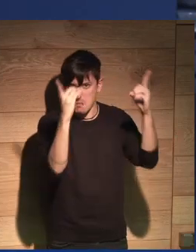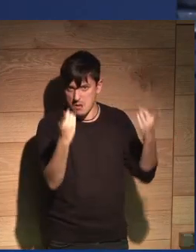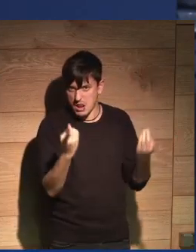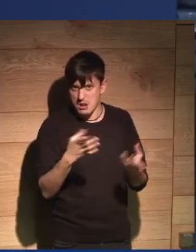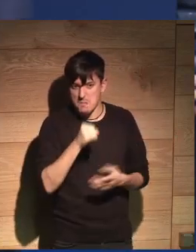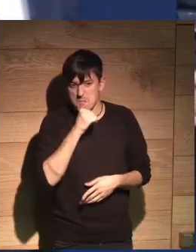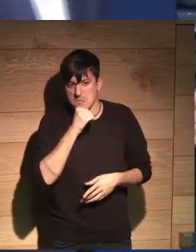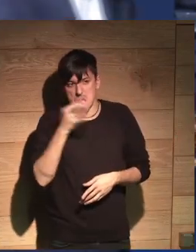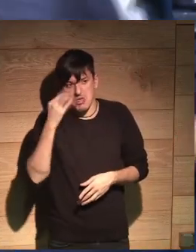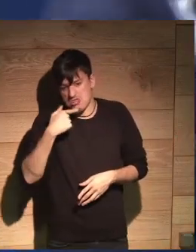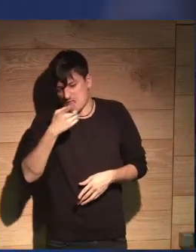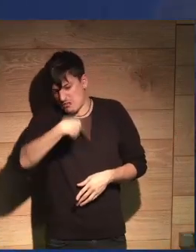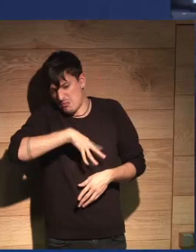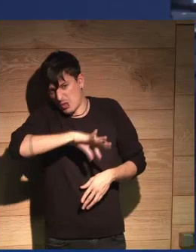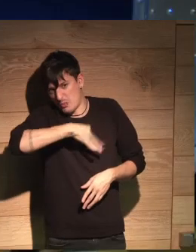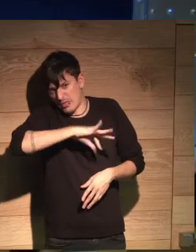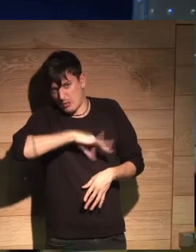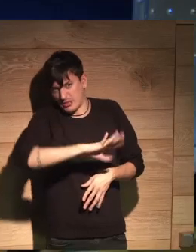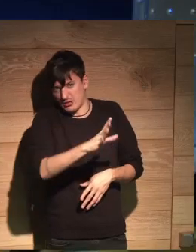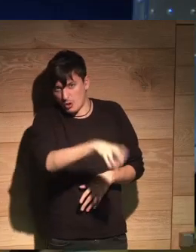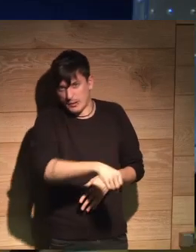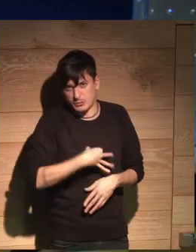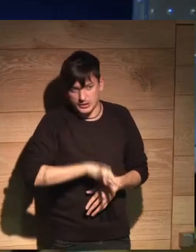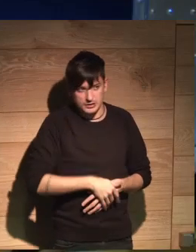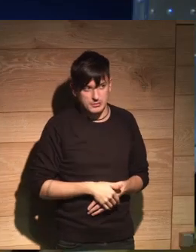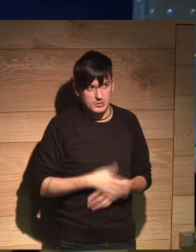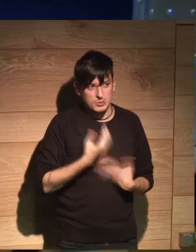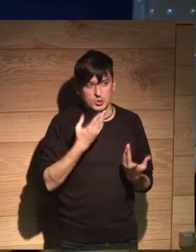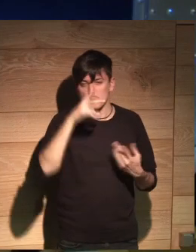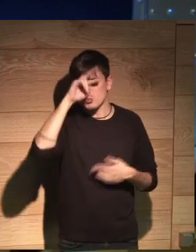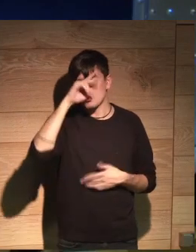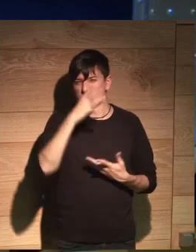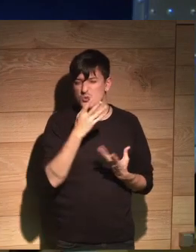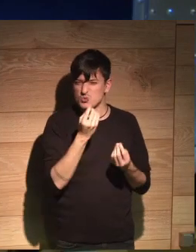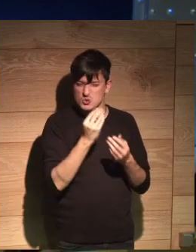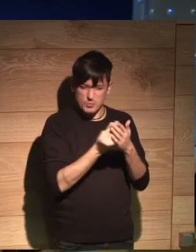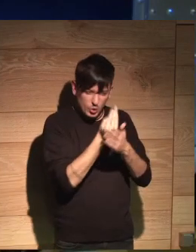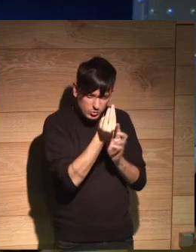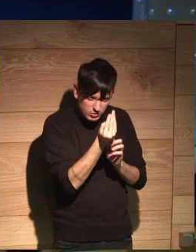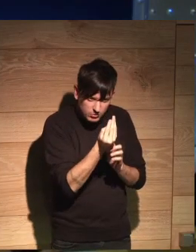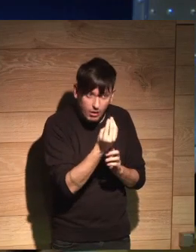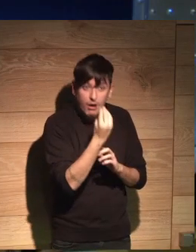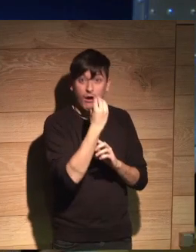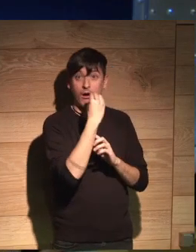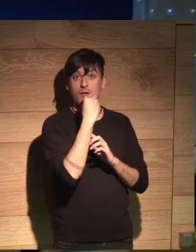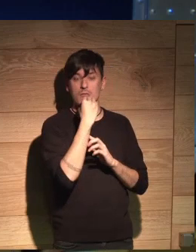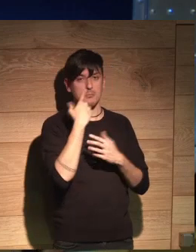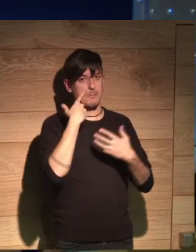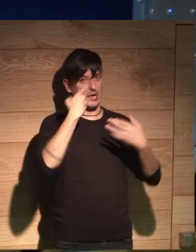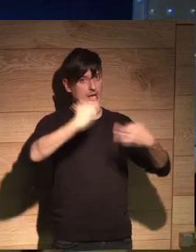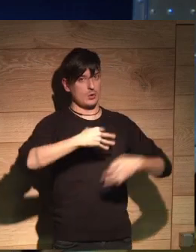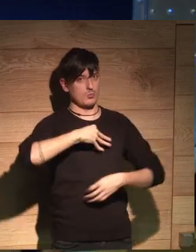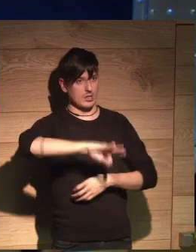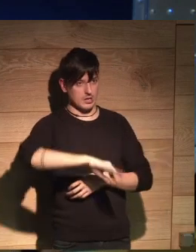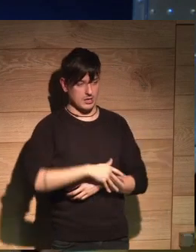somos de posible, somos gente de posible. Pero realmente lo que me preocupa es que hay muchos productos que tomamos que son un peligro para nuestra salud.